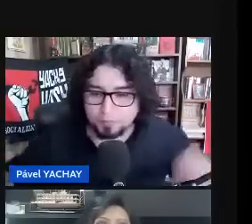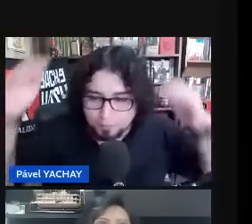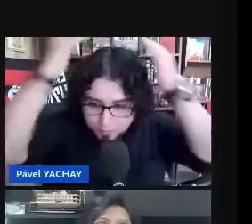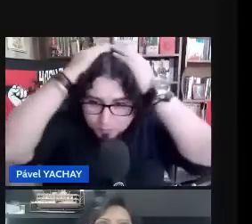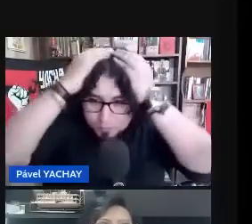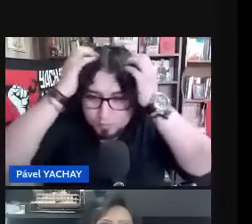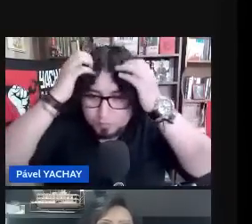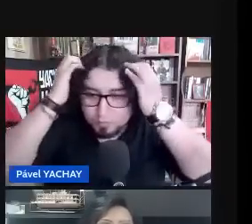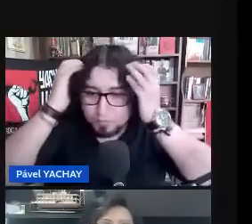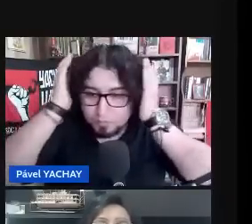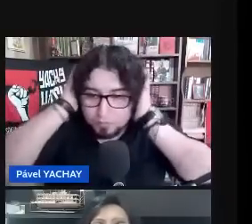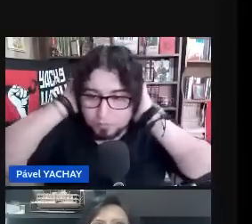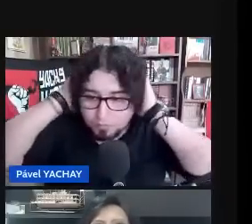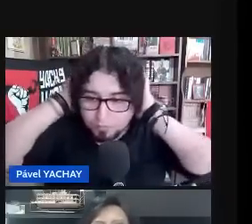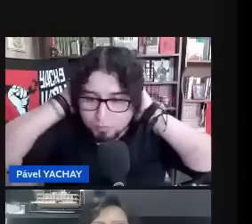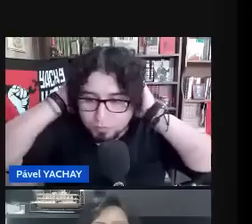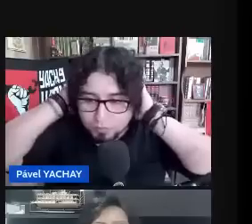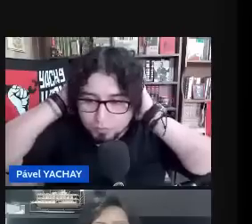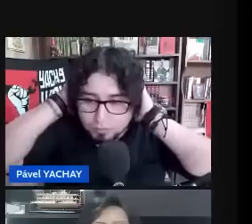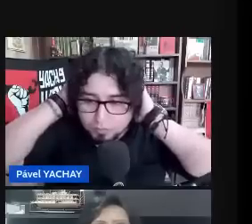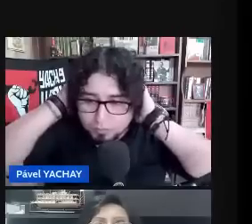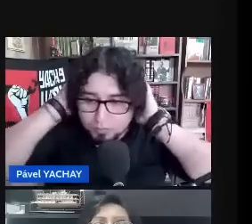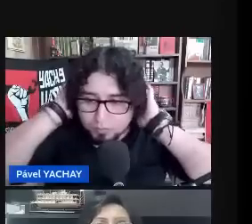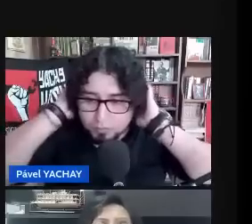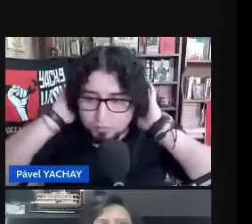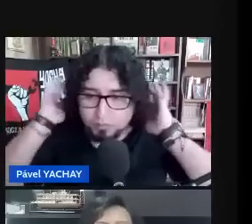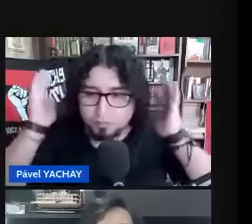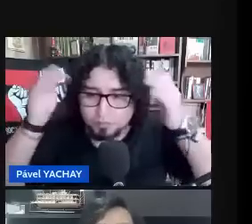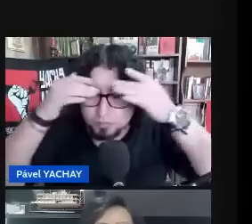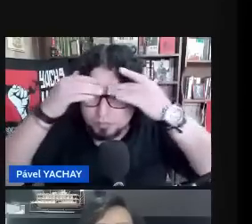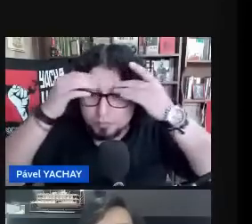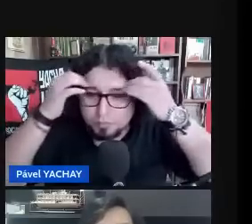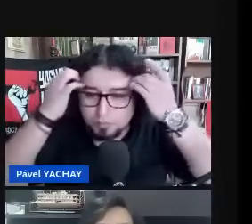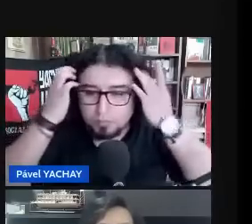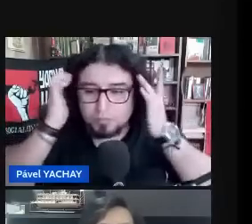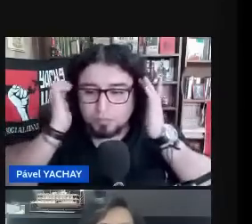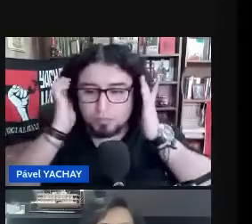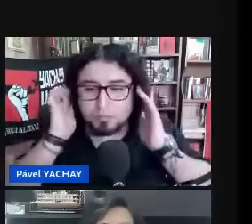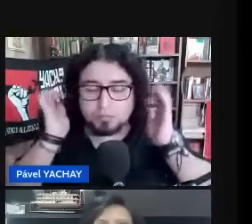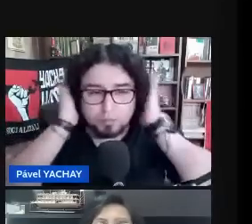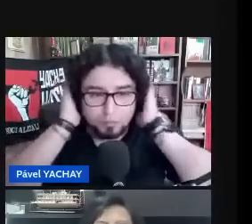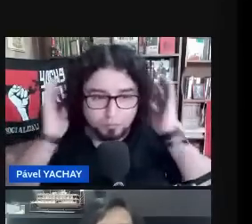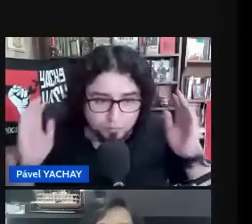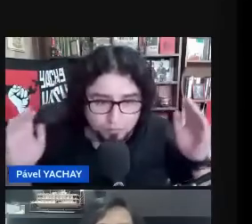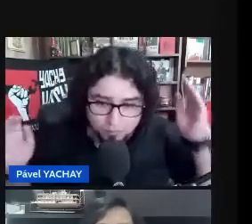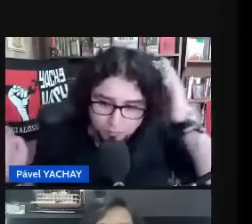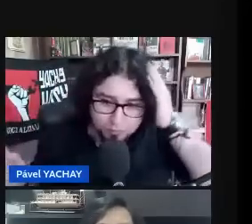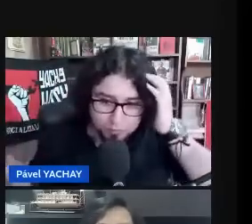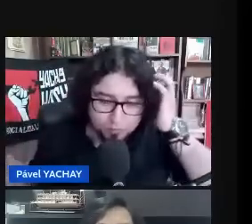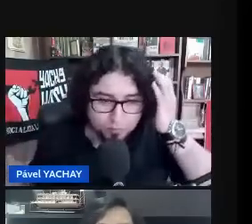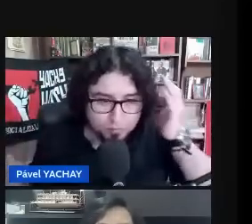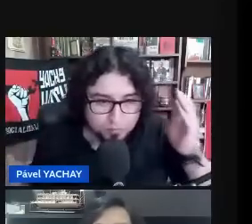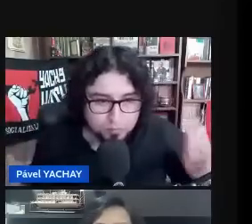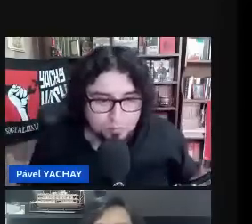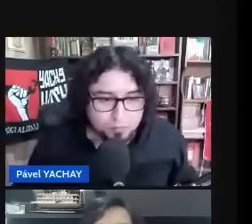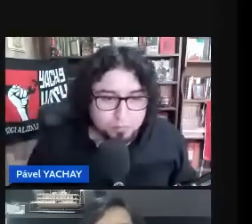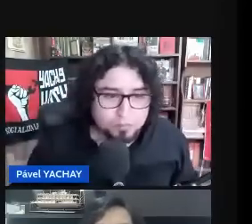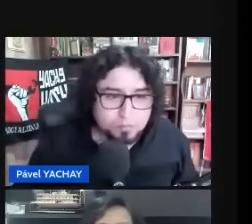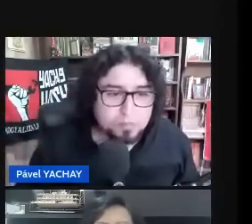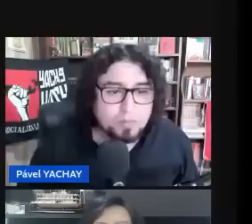escenarios lo jurídico y las luchas del pueblo yo le tengo mucho la fe a la lucha del pueblo